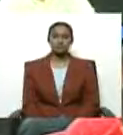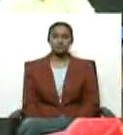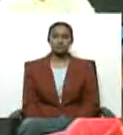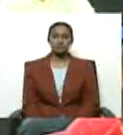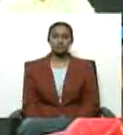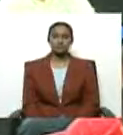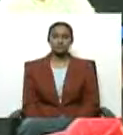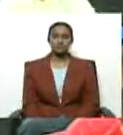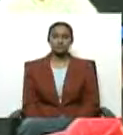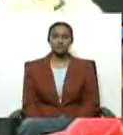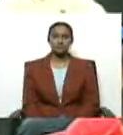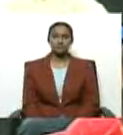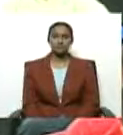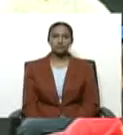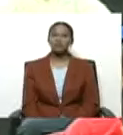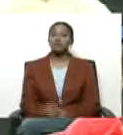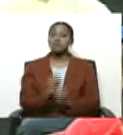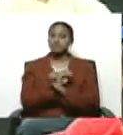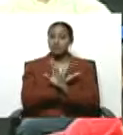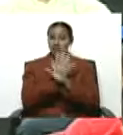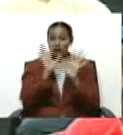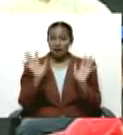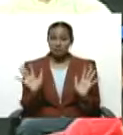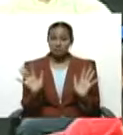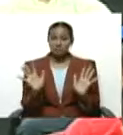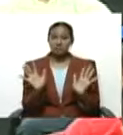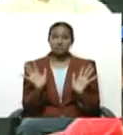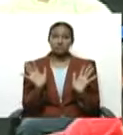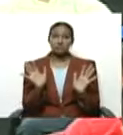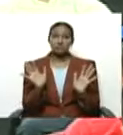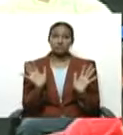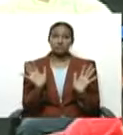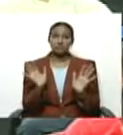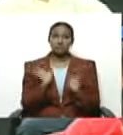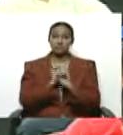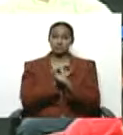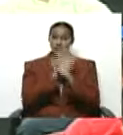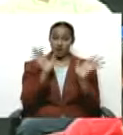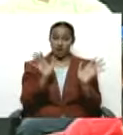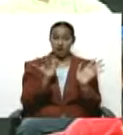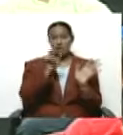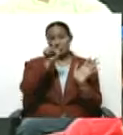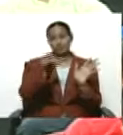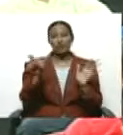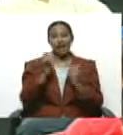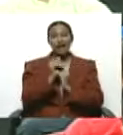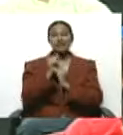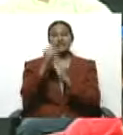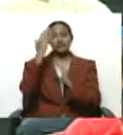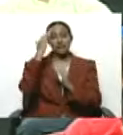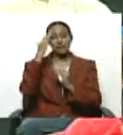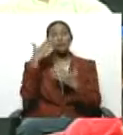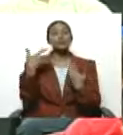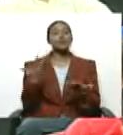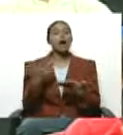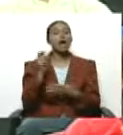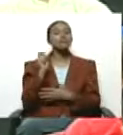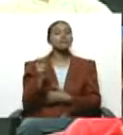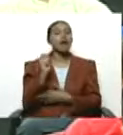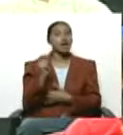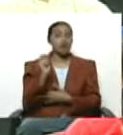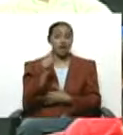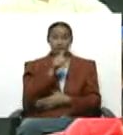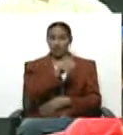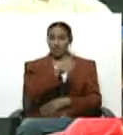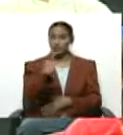Eso quedó claro en todos los compañeros que tienen tareas de dirección, no solo del PSUV, sino en